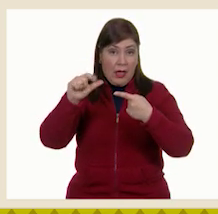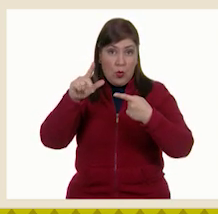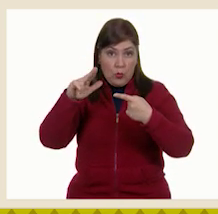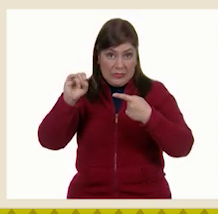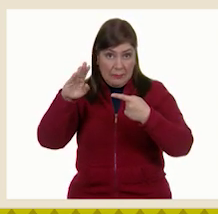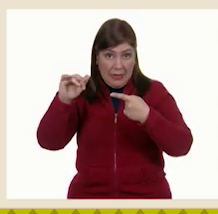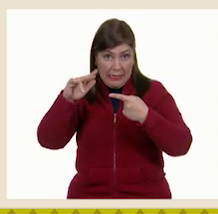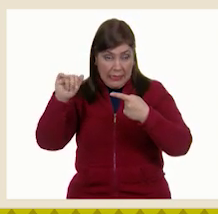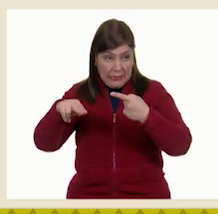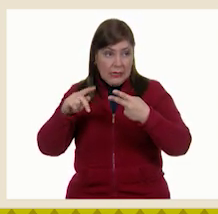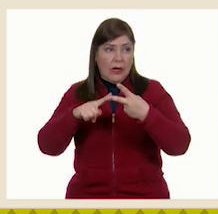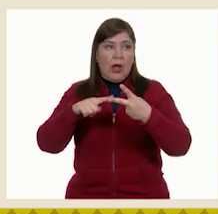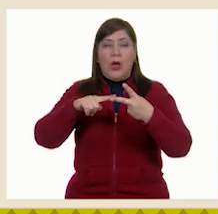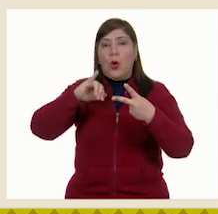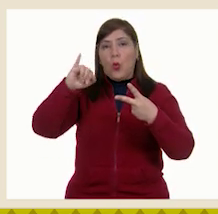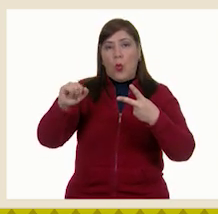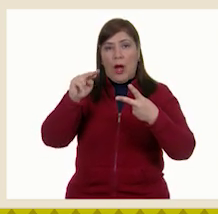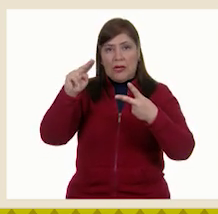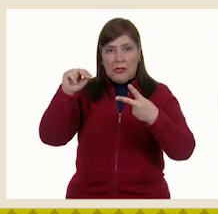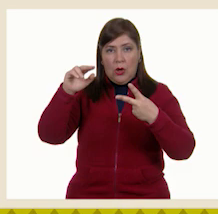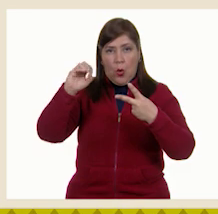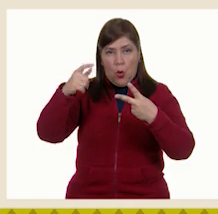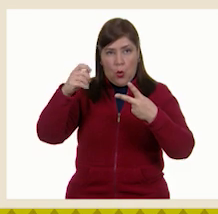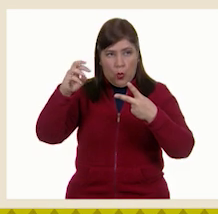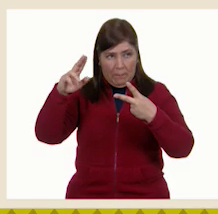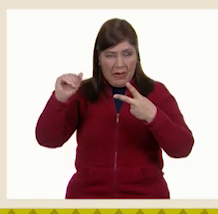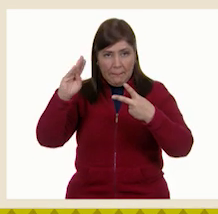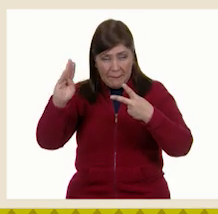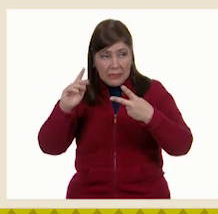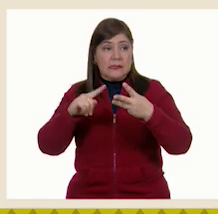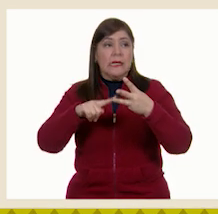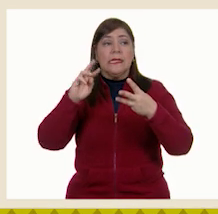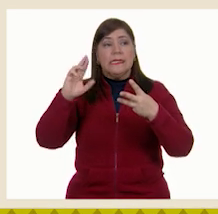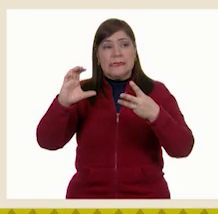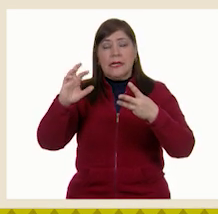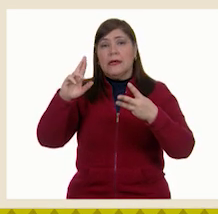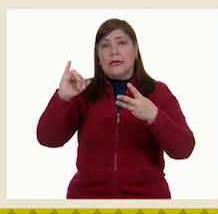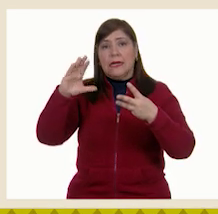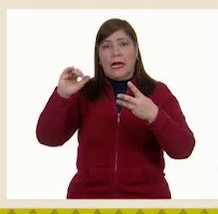B. Juan O'Gorman. C. Ricardo Legorreta.